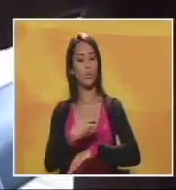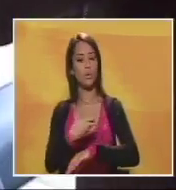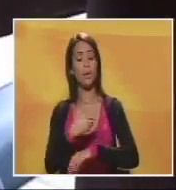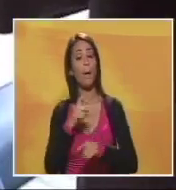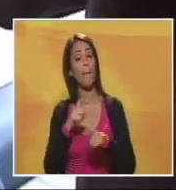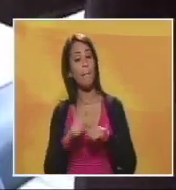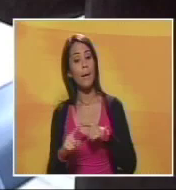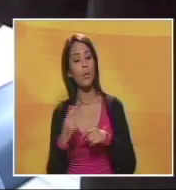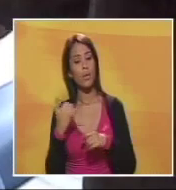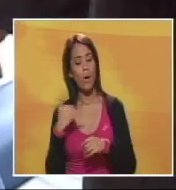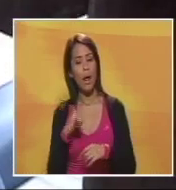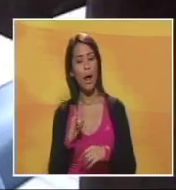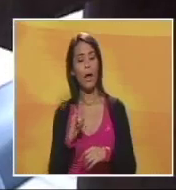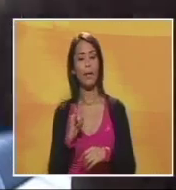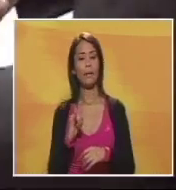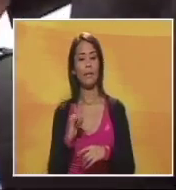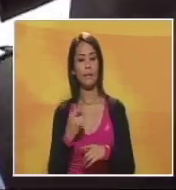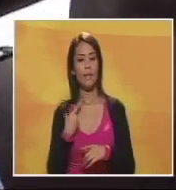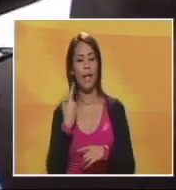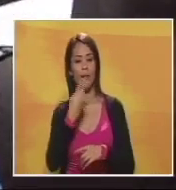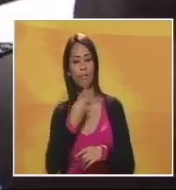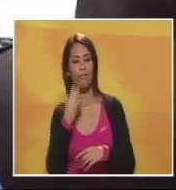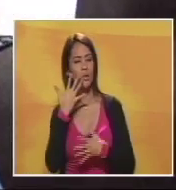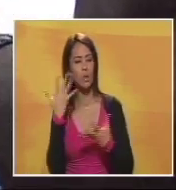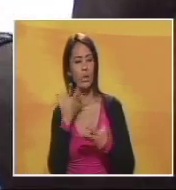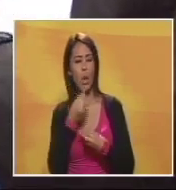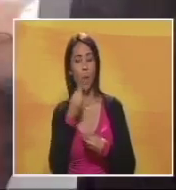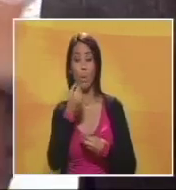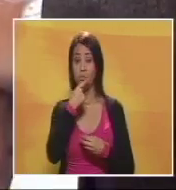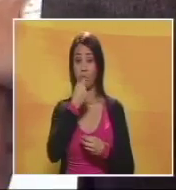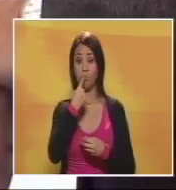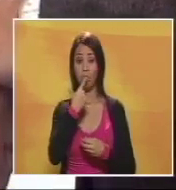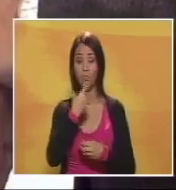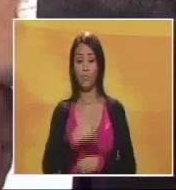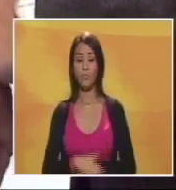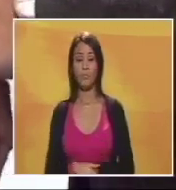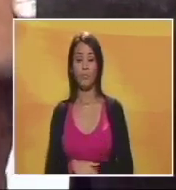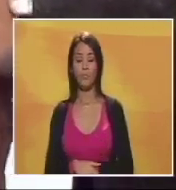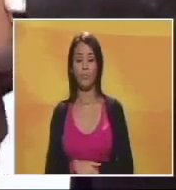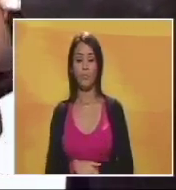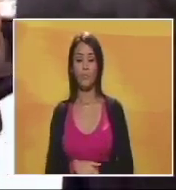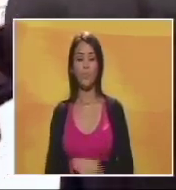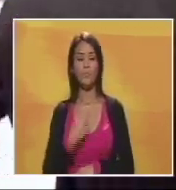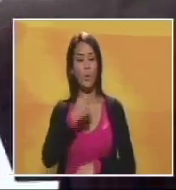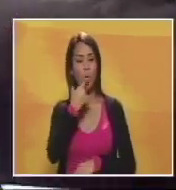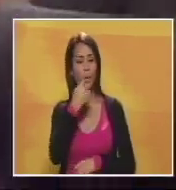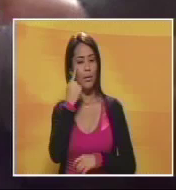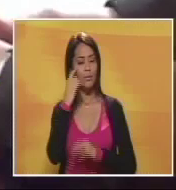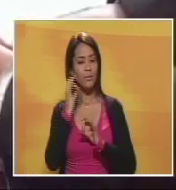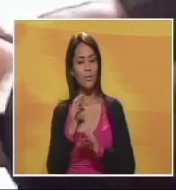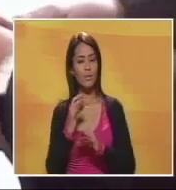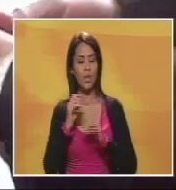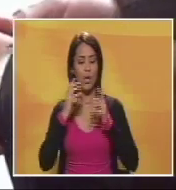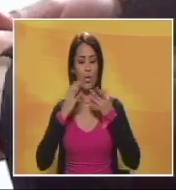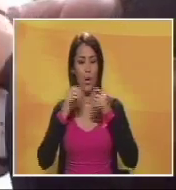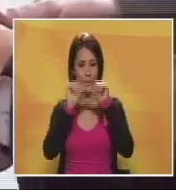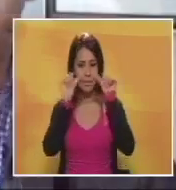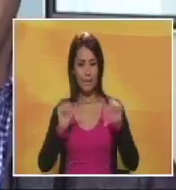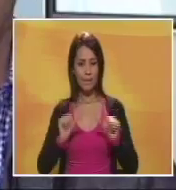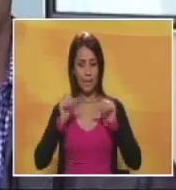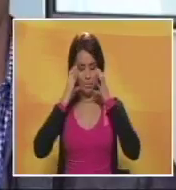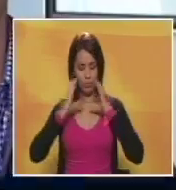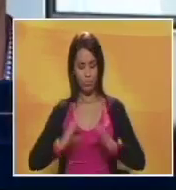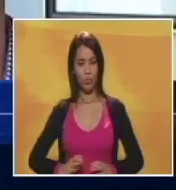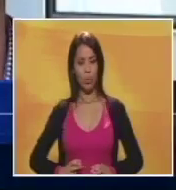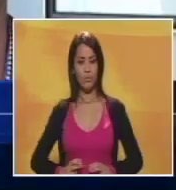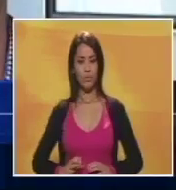pero ahora existe una nueva alternativa oral que también detiene el progreso de esta enfermedad. Trabaja directamente sobre el sistema inmunológico.